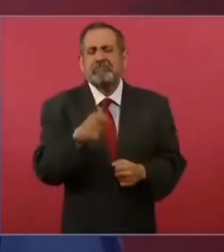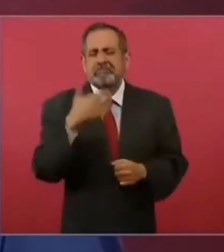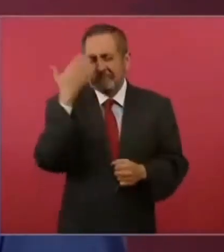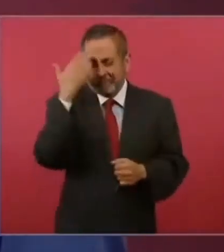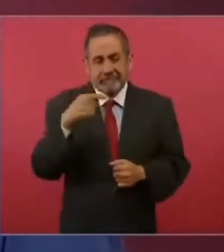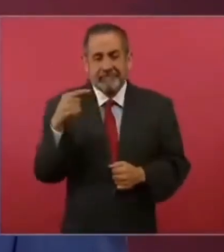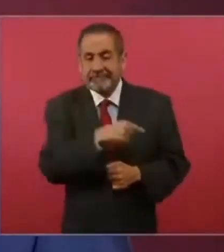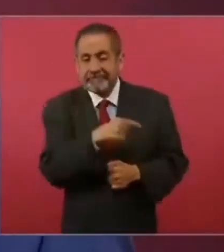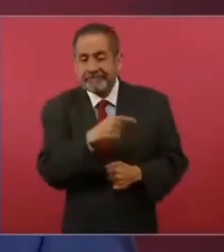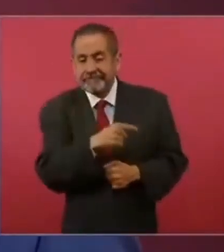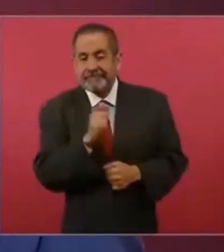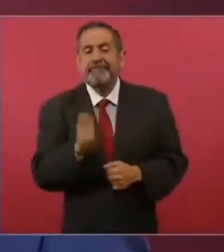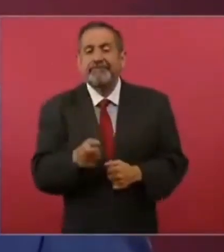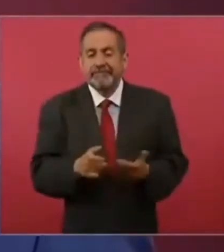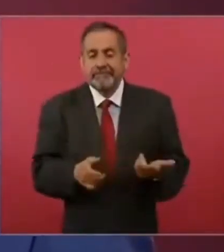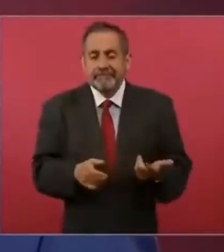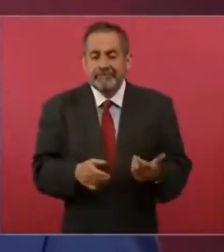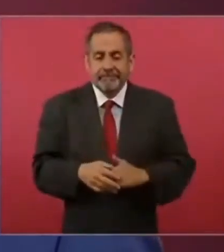eran